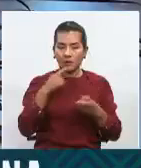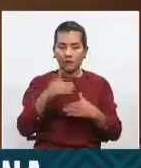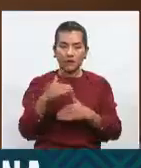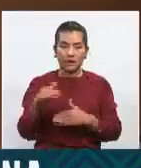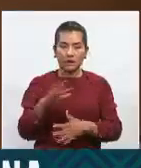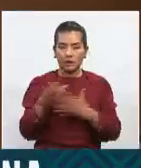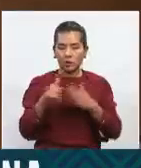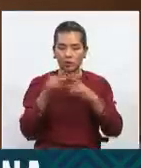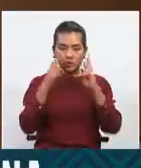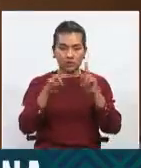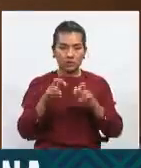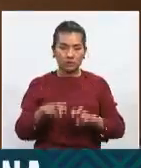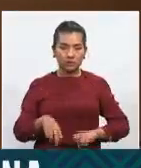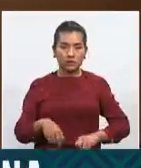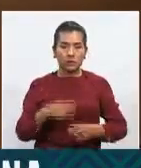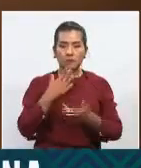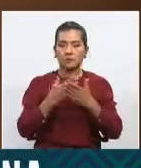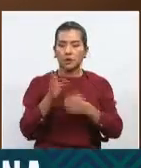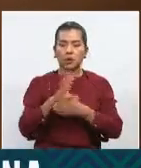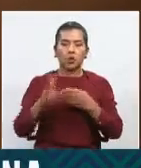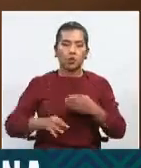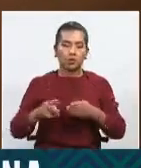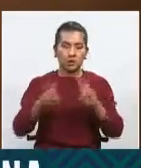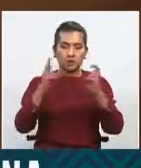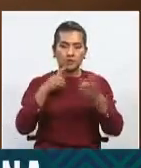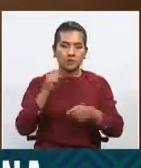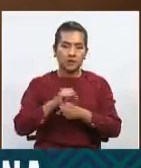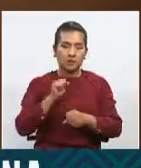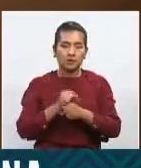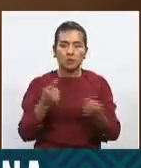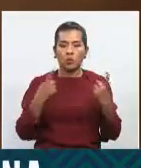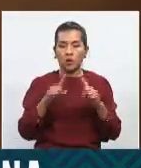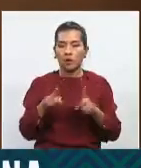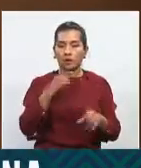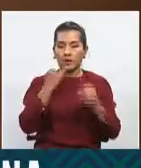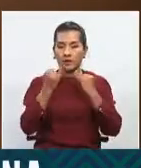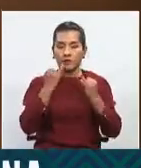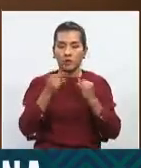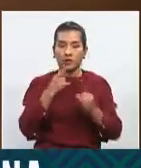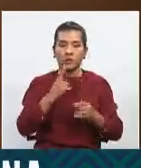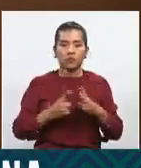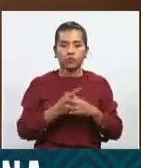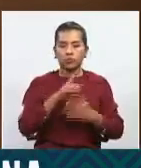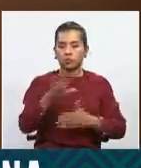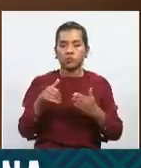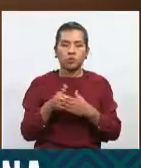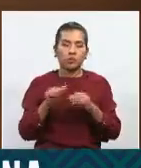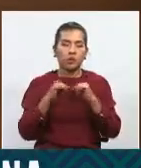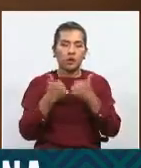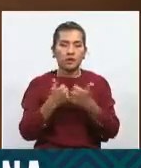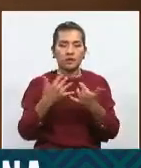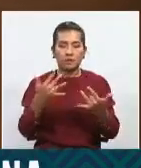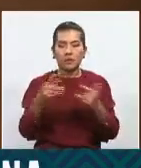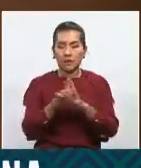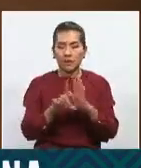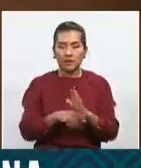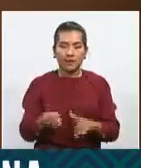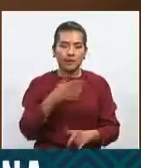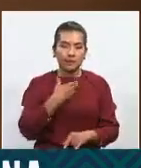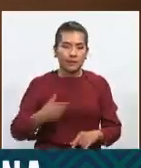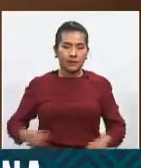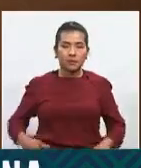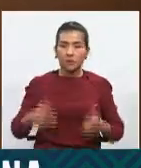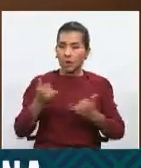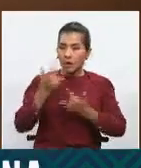la comisión mixta estaría concluyendo el trabajo al elevar el informe a lo que viene a ser la presidencia de la Asamblea Legislativa, en este caso nuestro